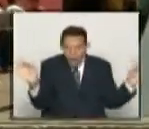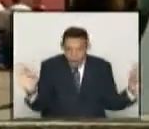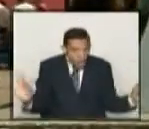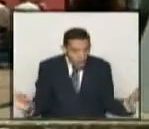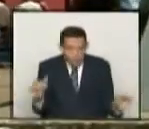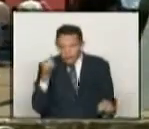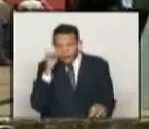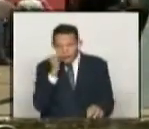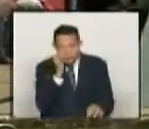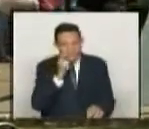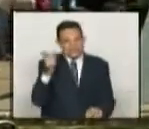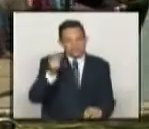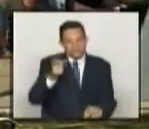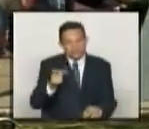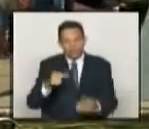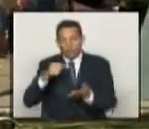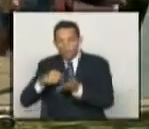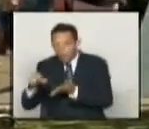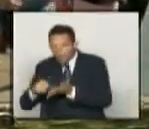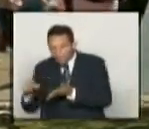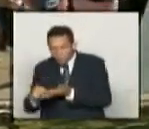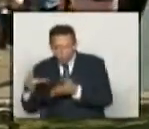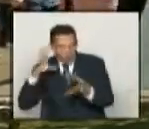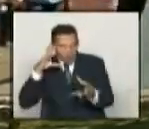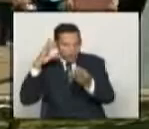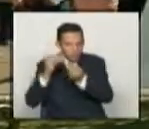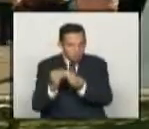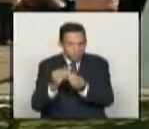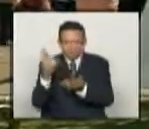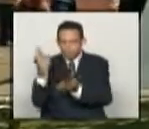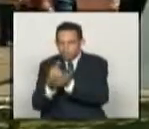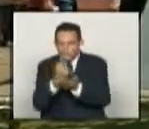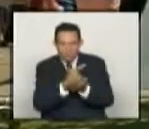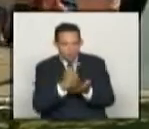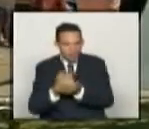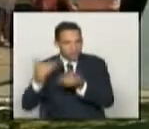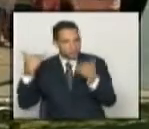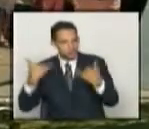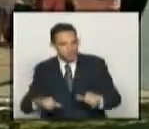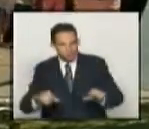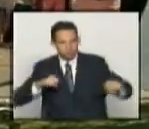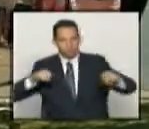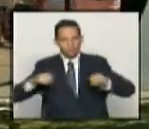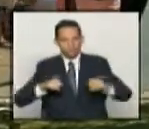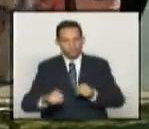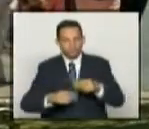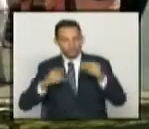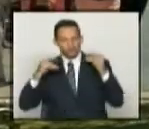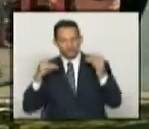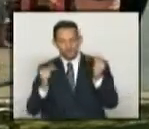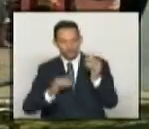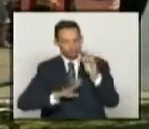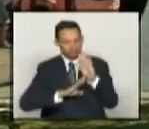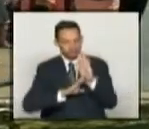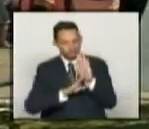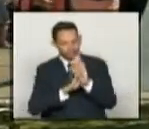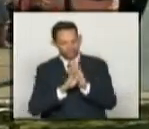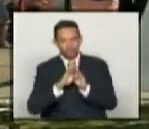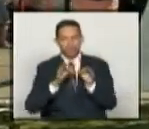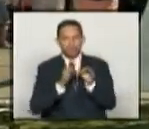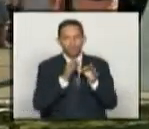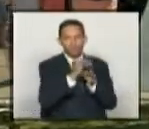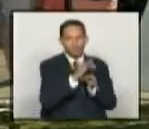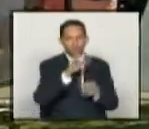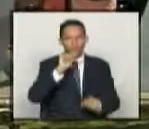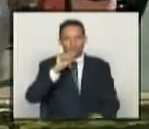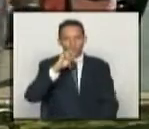la primera parte. Entonces, de esos 14 municipios, ya vamos muy adelante en Anserma y en otros,